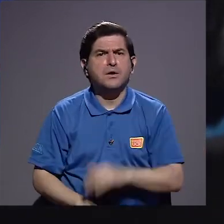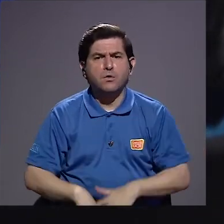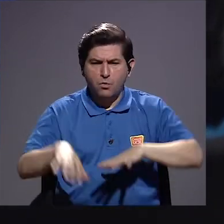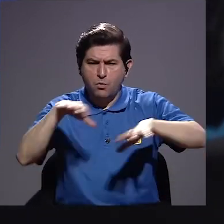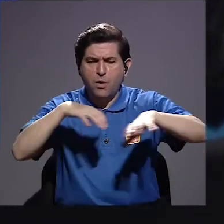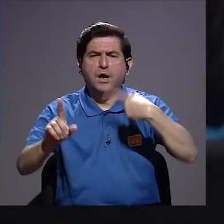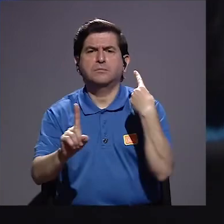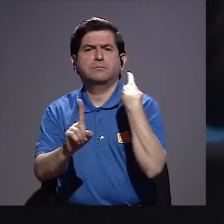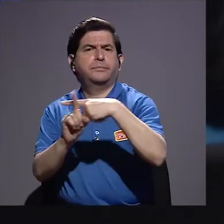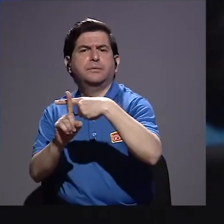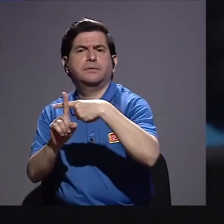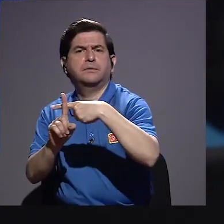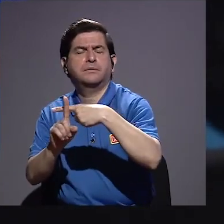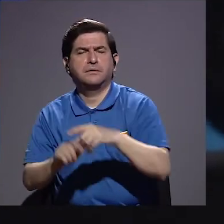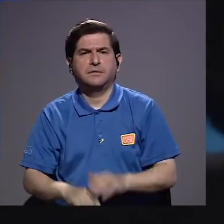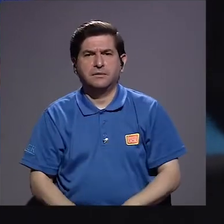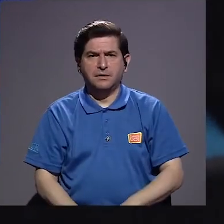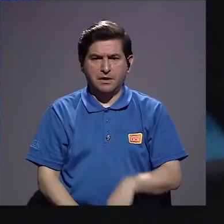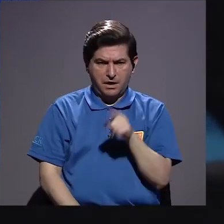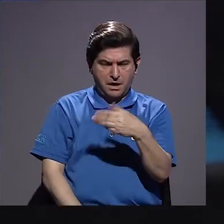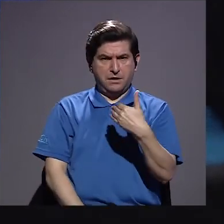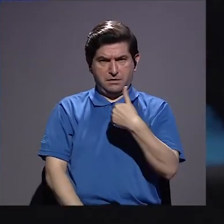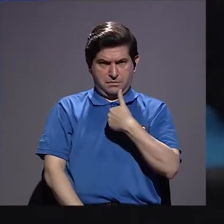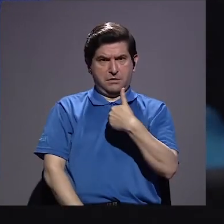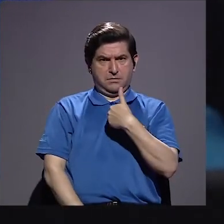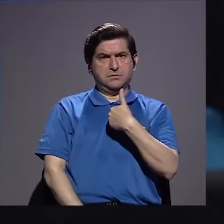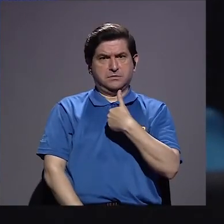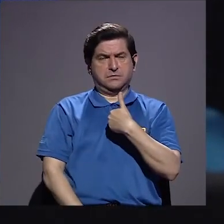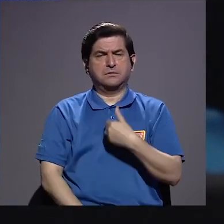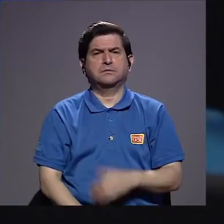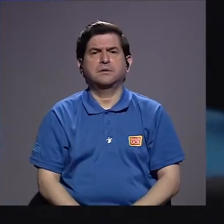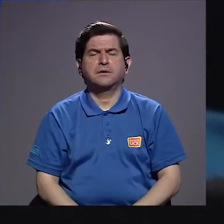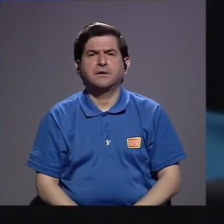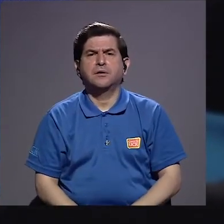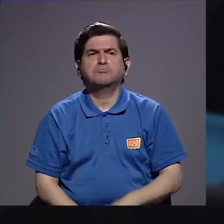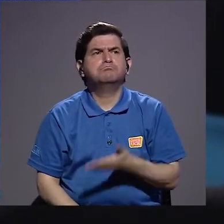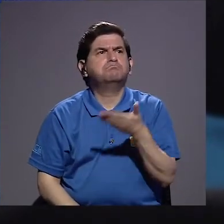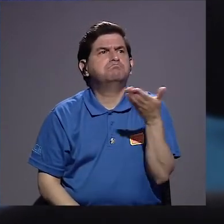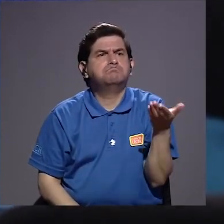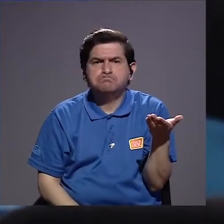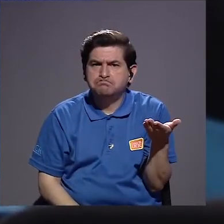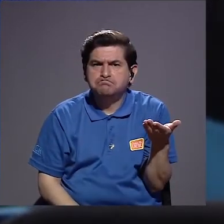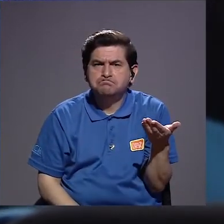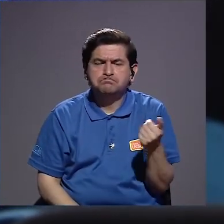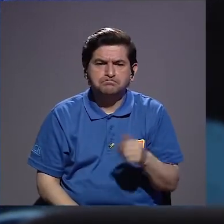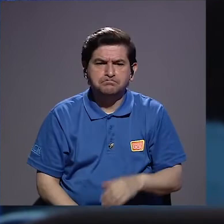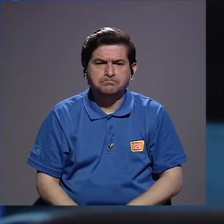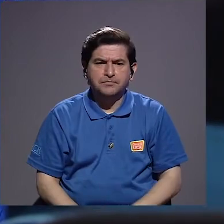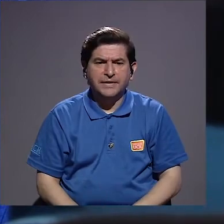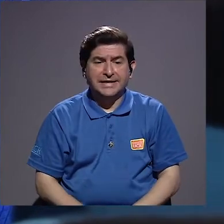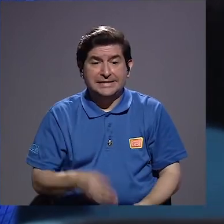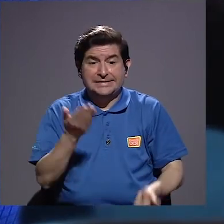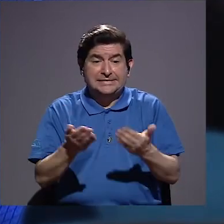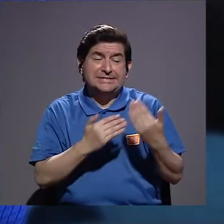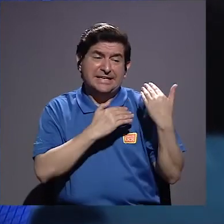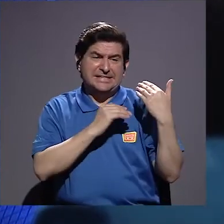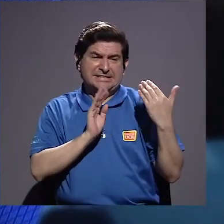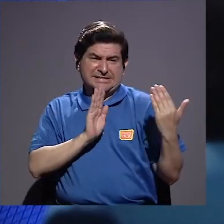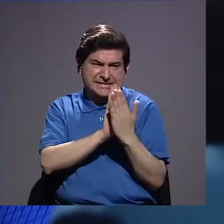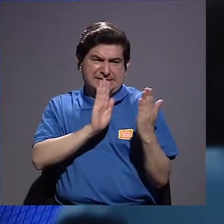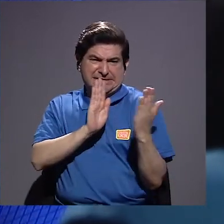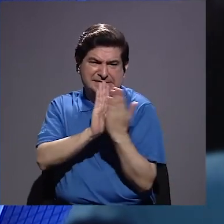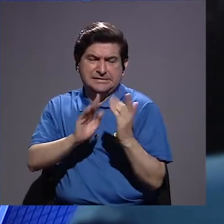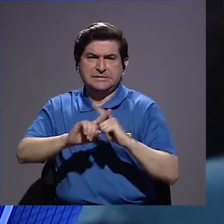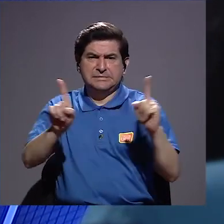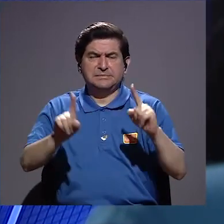también con acciones afirmativas que tienen tanto, ¿verdad? Que tienen tanto resistencia, pero